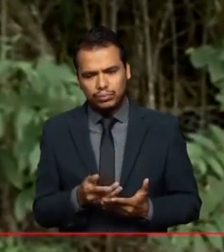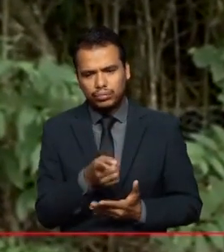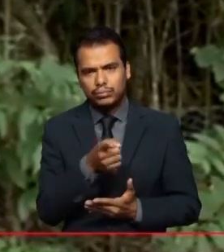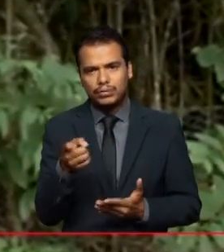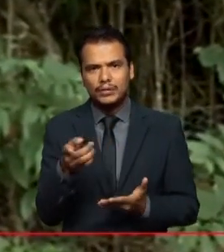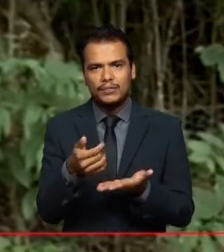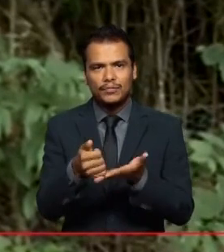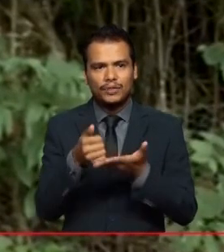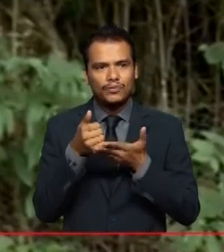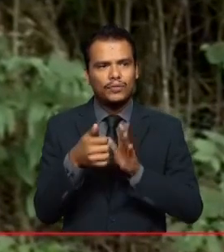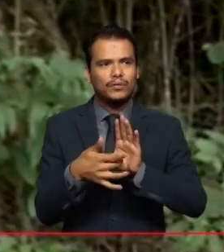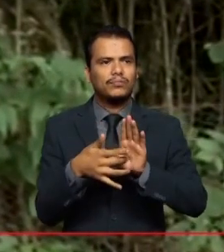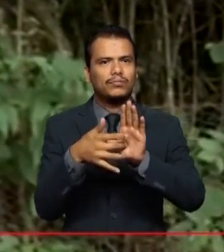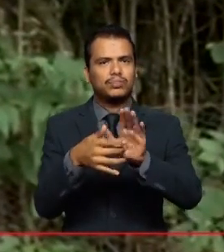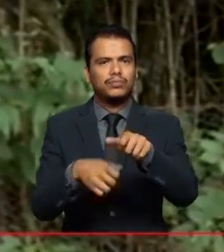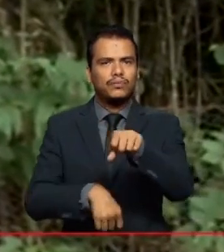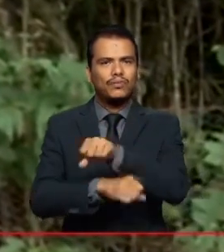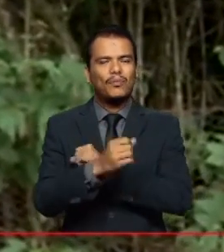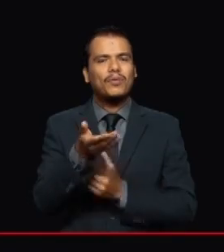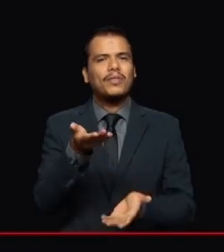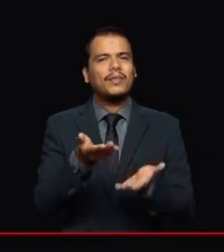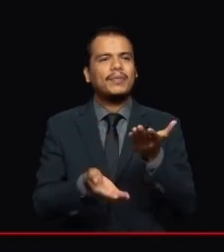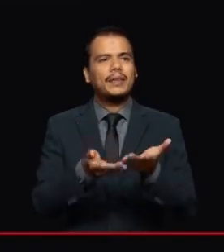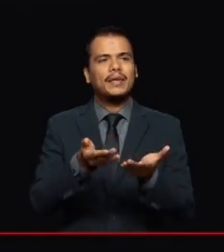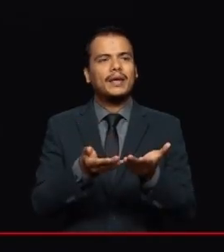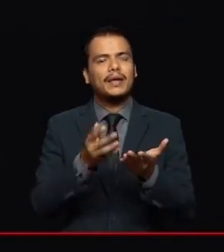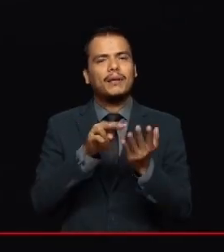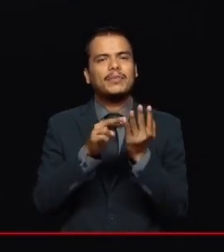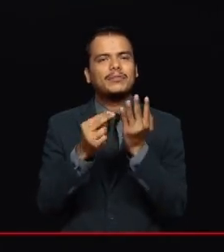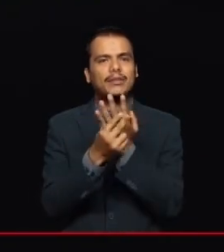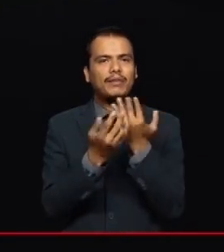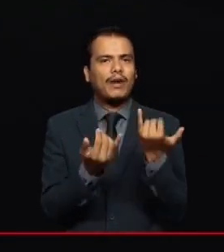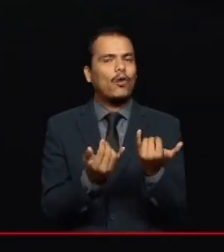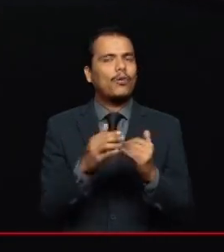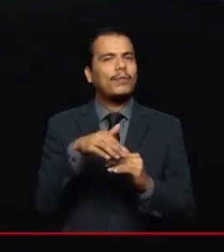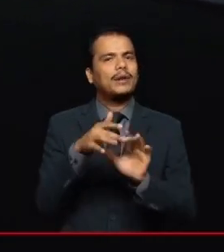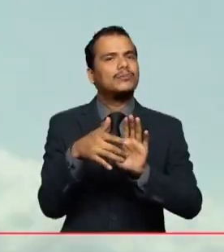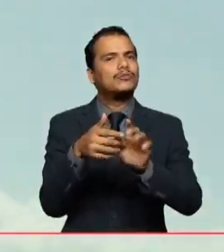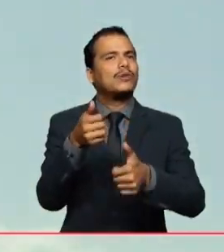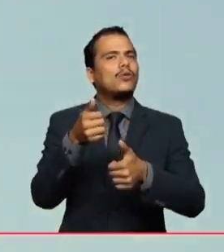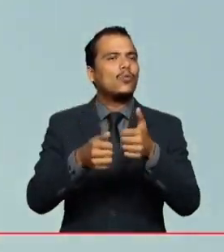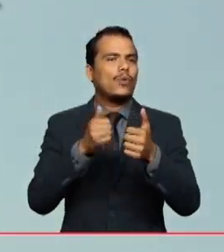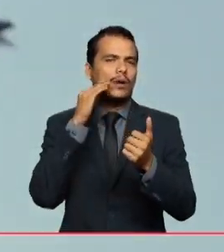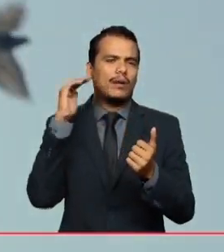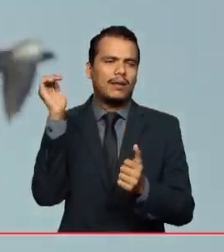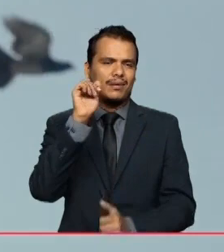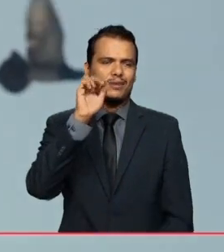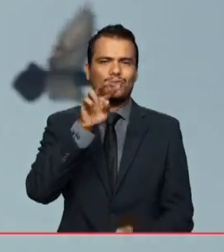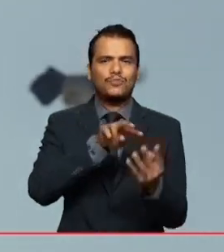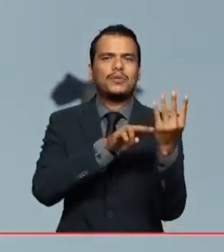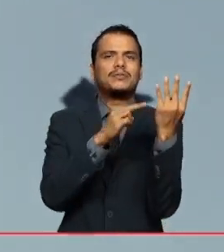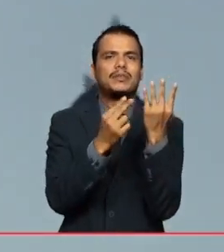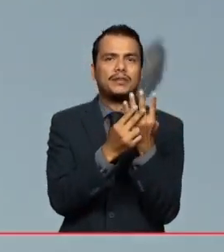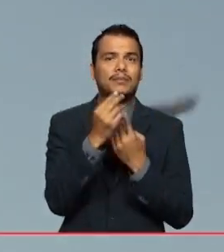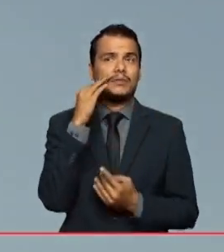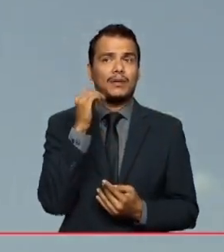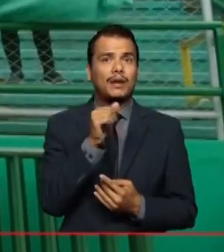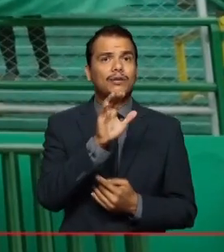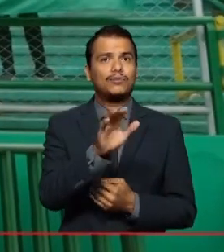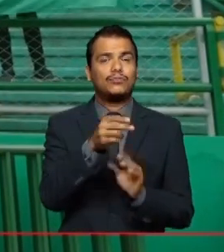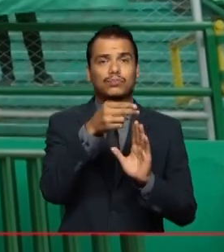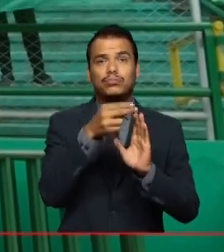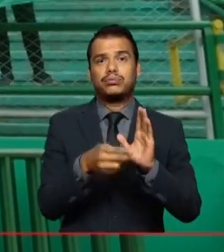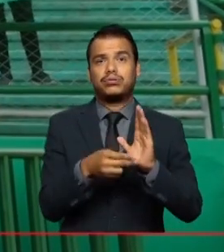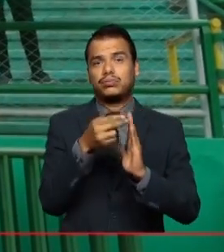el fútbol desde la perspectiva femenina, desde esas historias tan conmovedoras de mujeres que han hecho posible brillar el fútbol